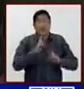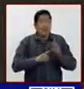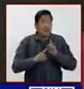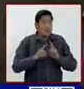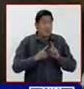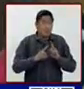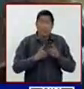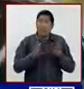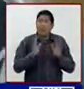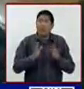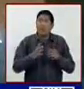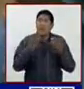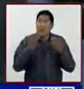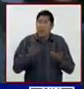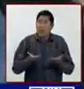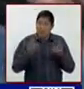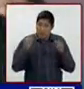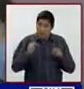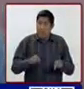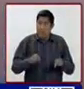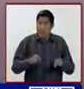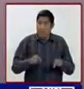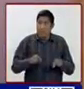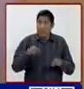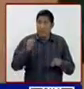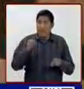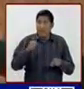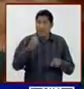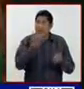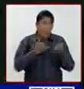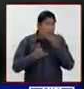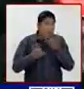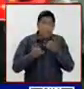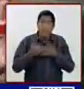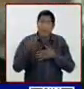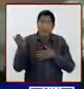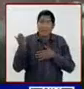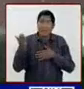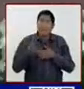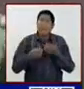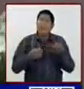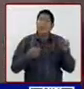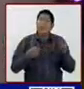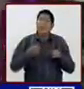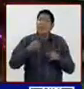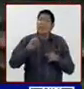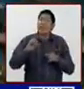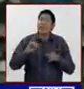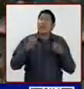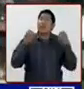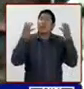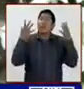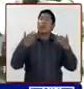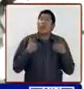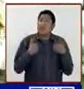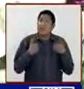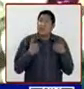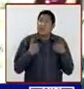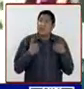para reunirse, en fin. Y aquí están. Aquí están las ñatitas, están a mi izquierda. Doña Jade, ¿cuántas tiene